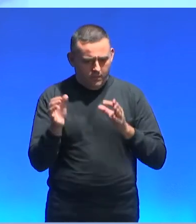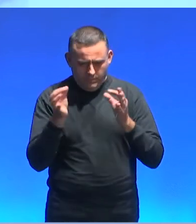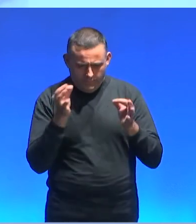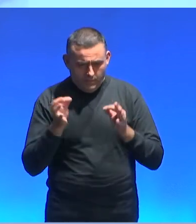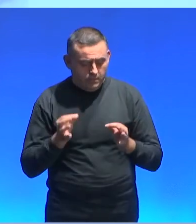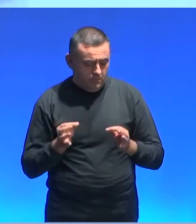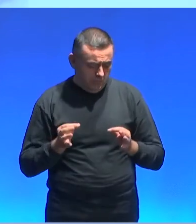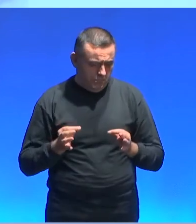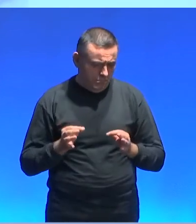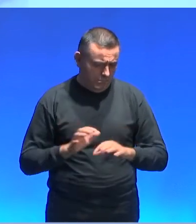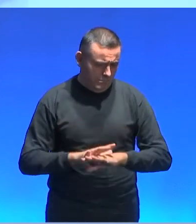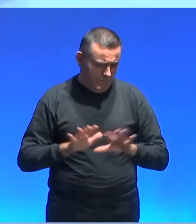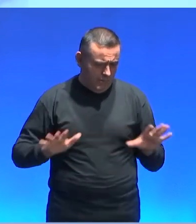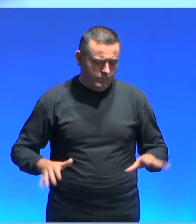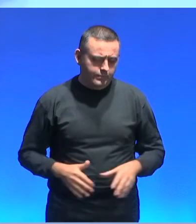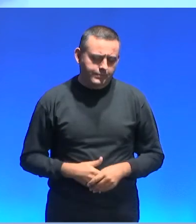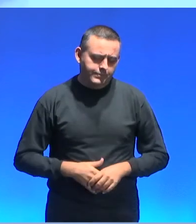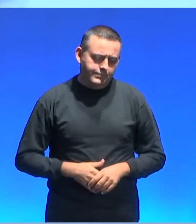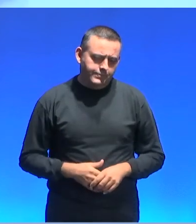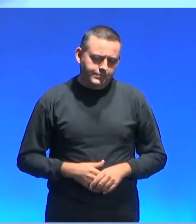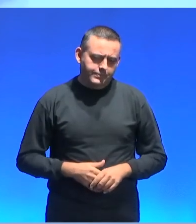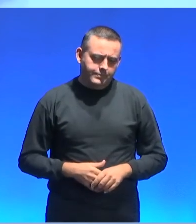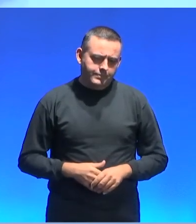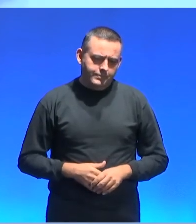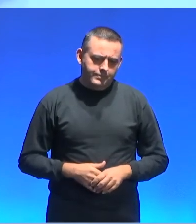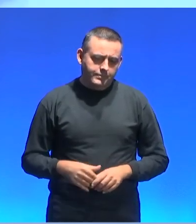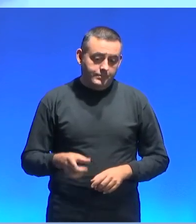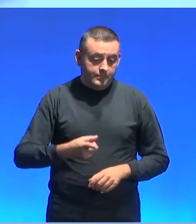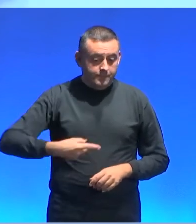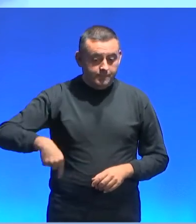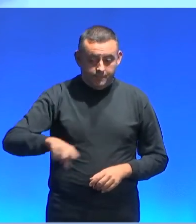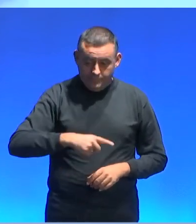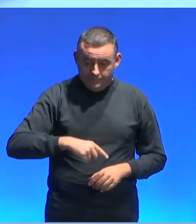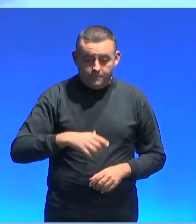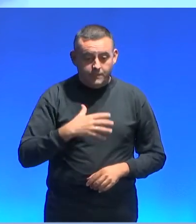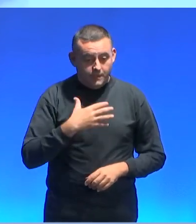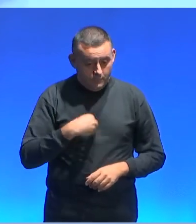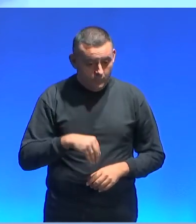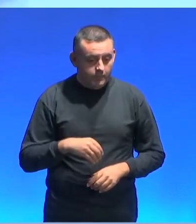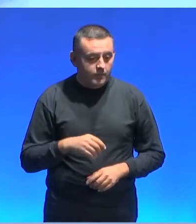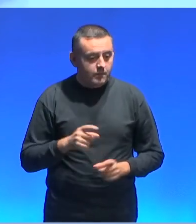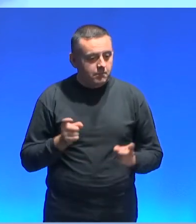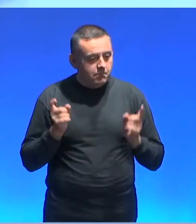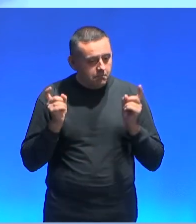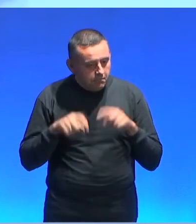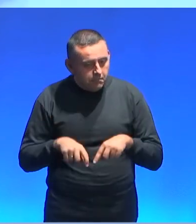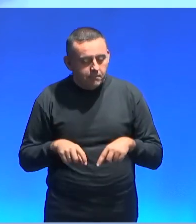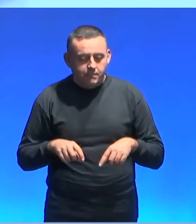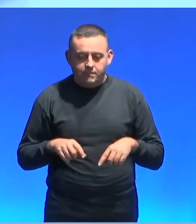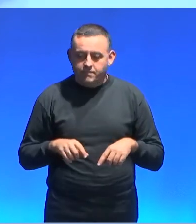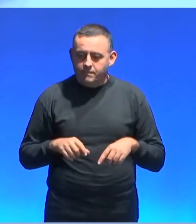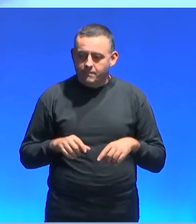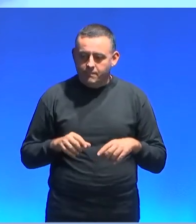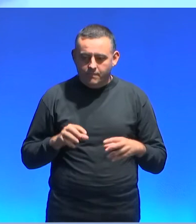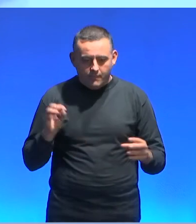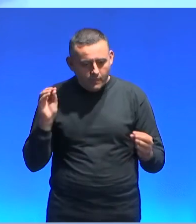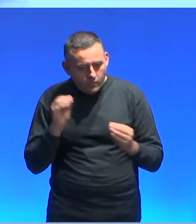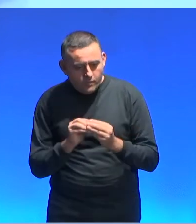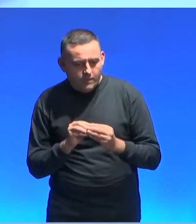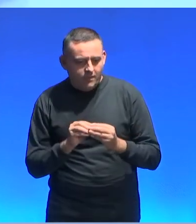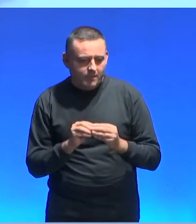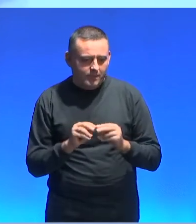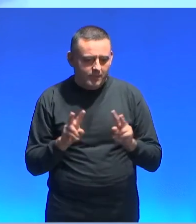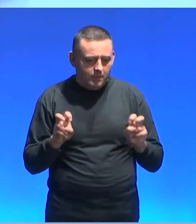suficiente claridad para que converjamos con él para que creemos sinergias en torno a un proyecto